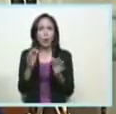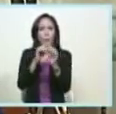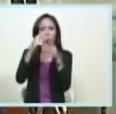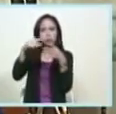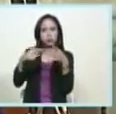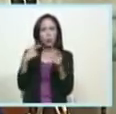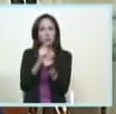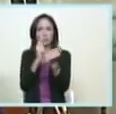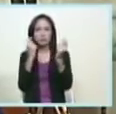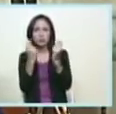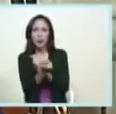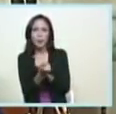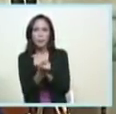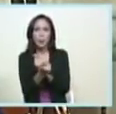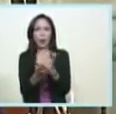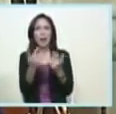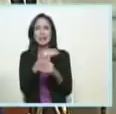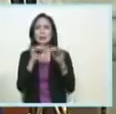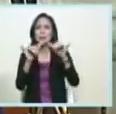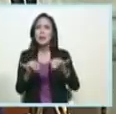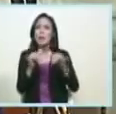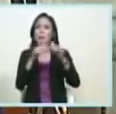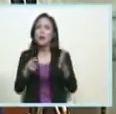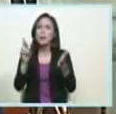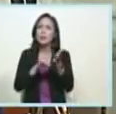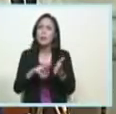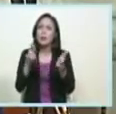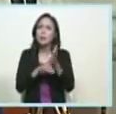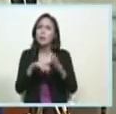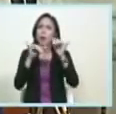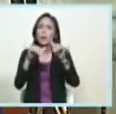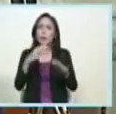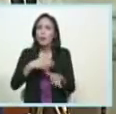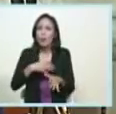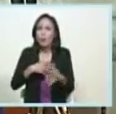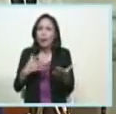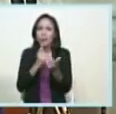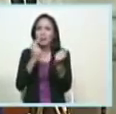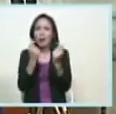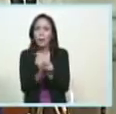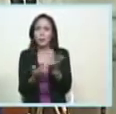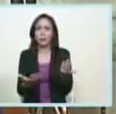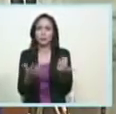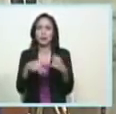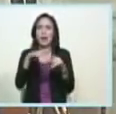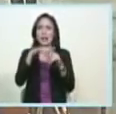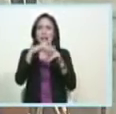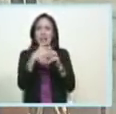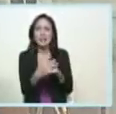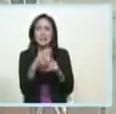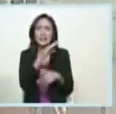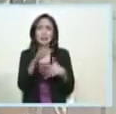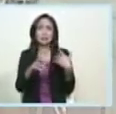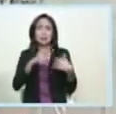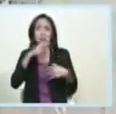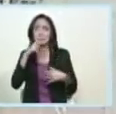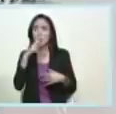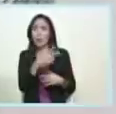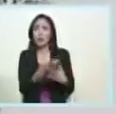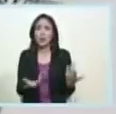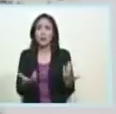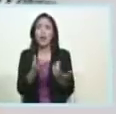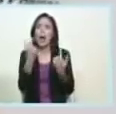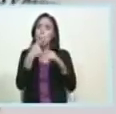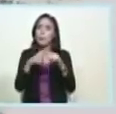cambien si siempre hacemos lo mismo la crisis la mejor bendición que puede sucederle a personas y países